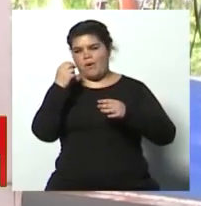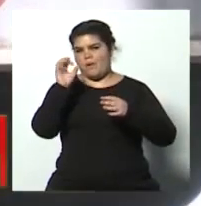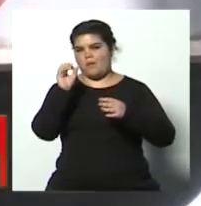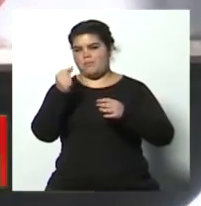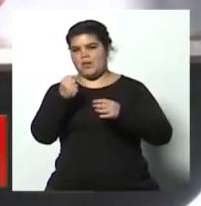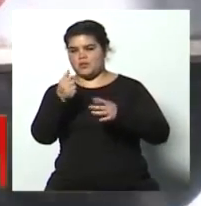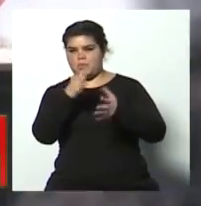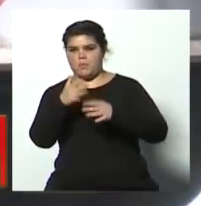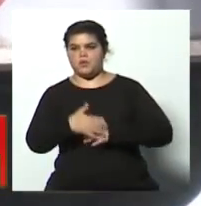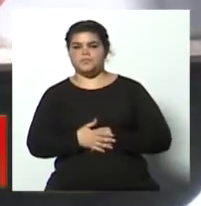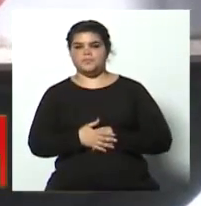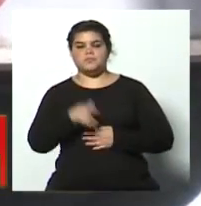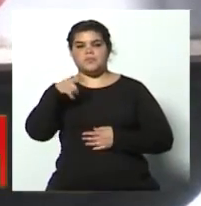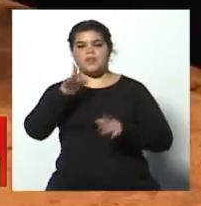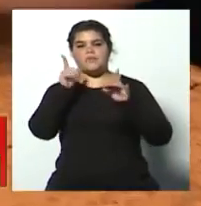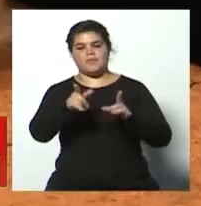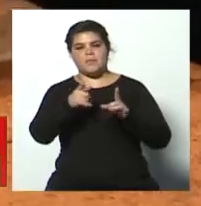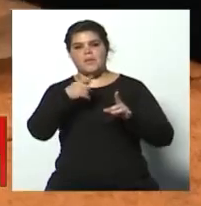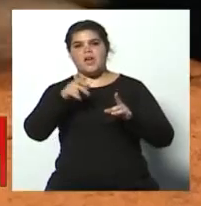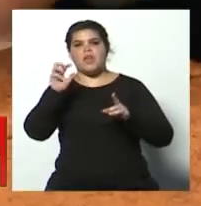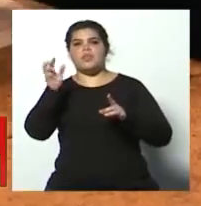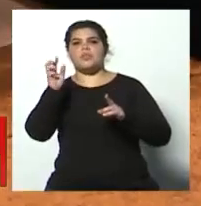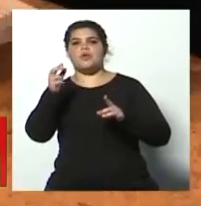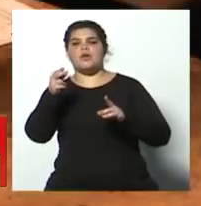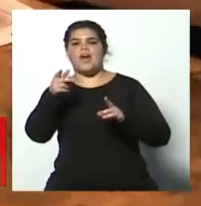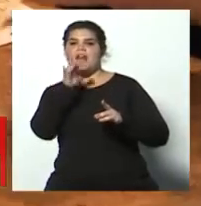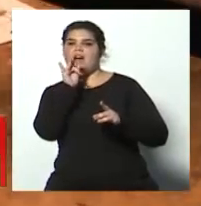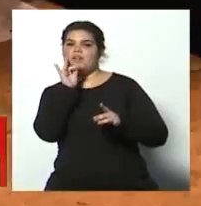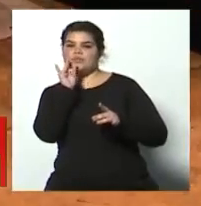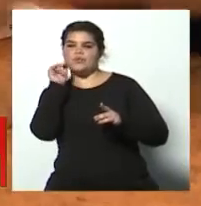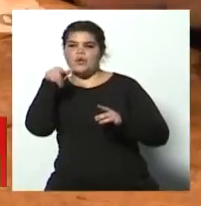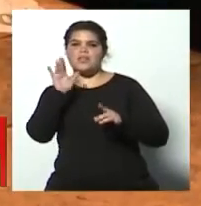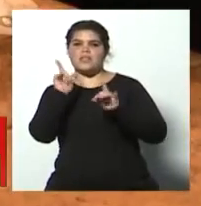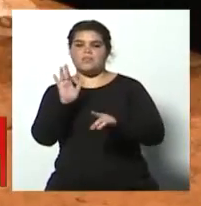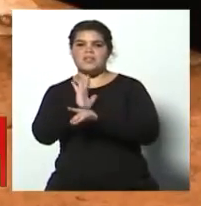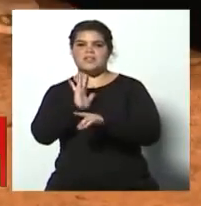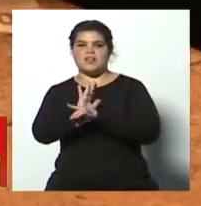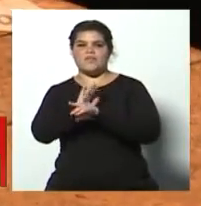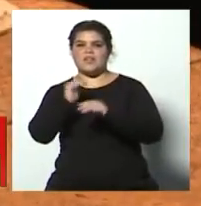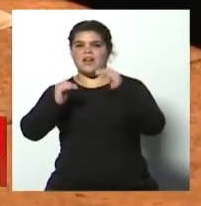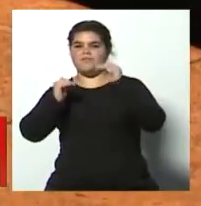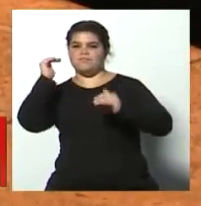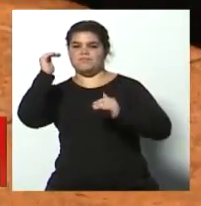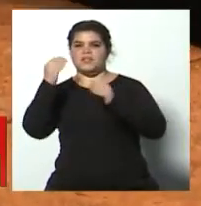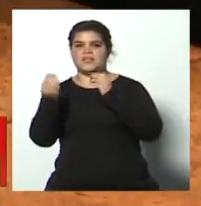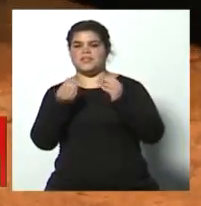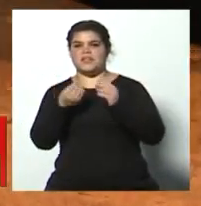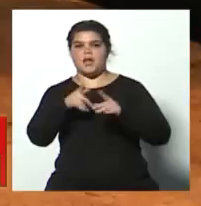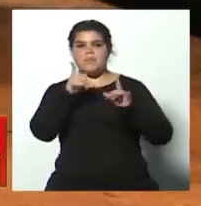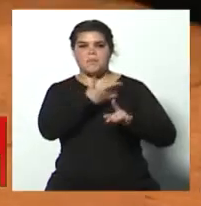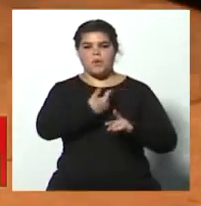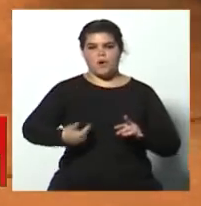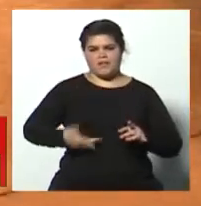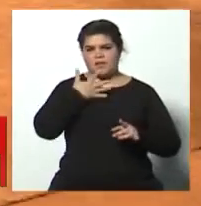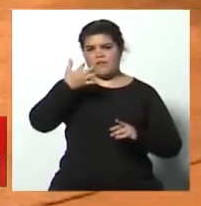que el dólar paralelo o blue es un mercado insignificante en términos del monto que se maneja, como dice el gobierno, sí es